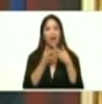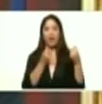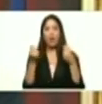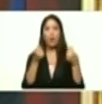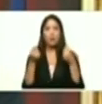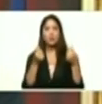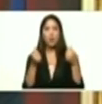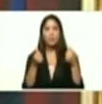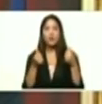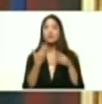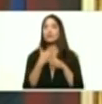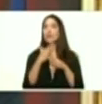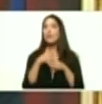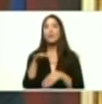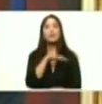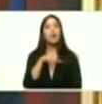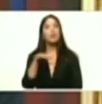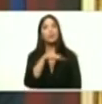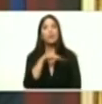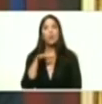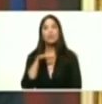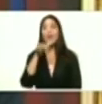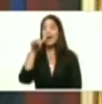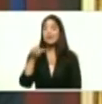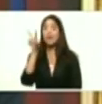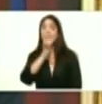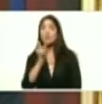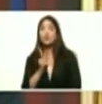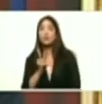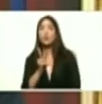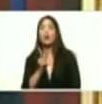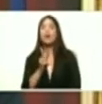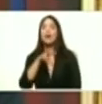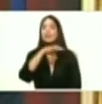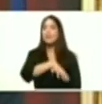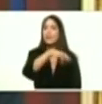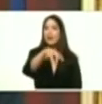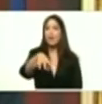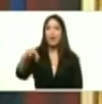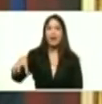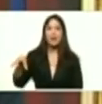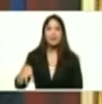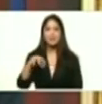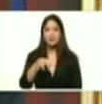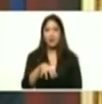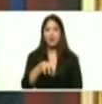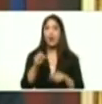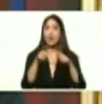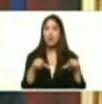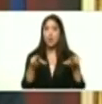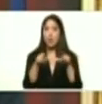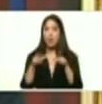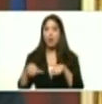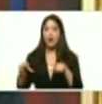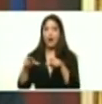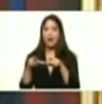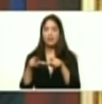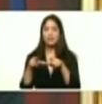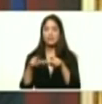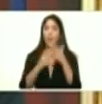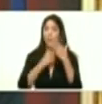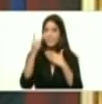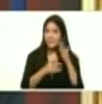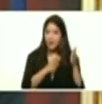estén donde estén a nivel nacional, regional y local. Es una línea